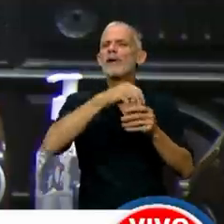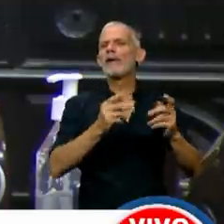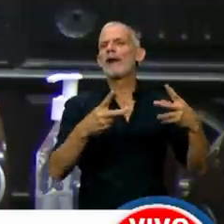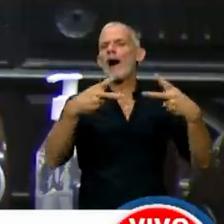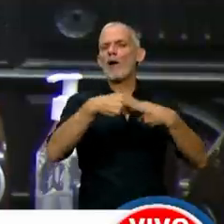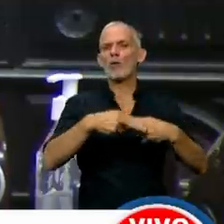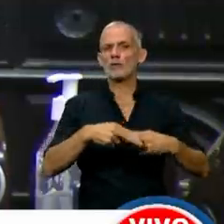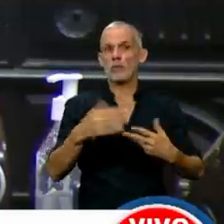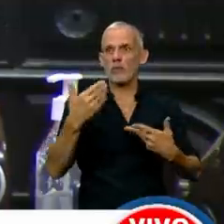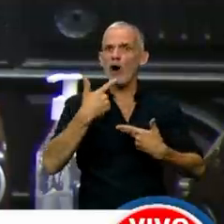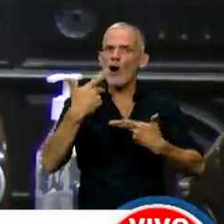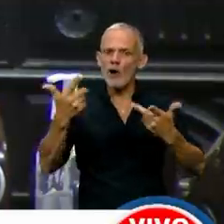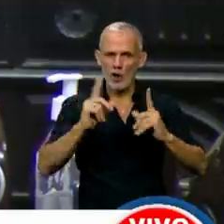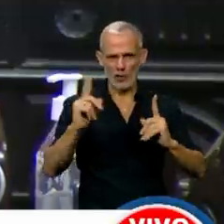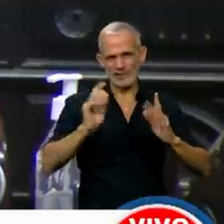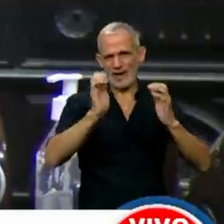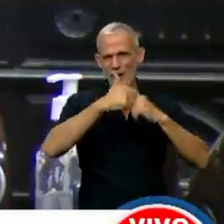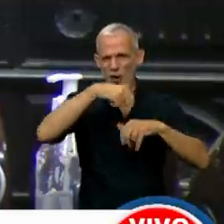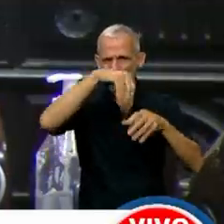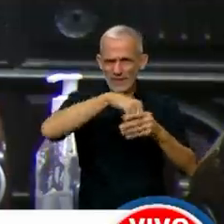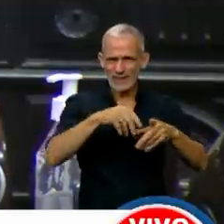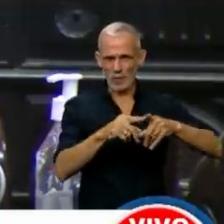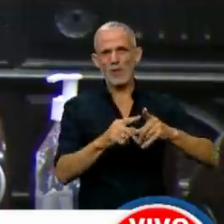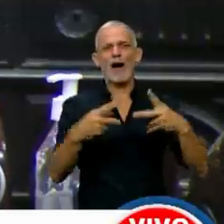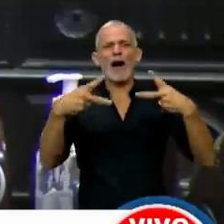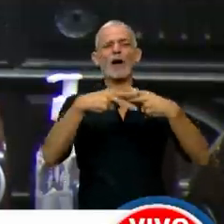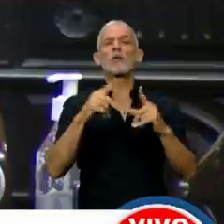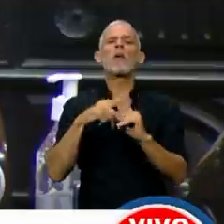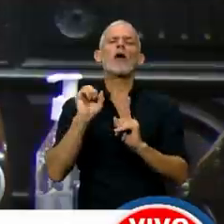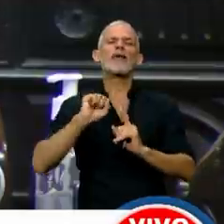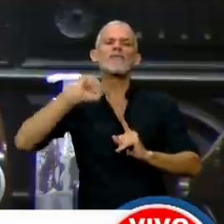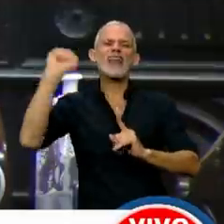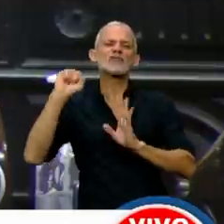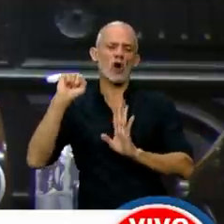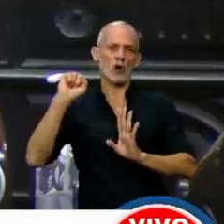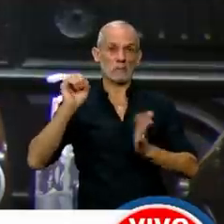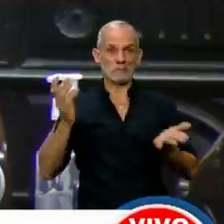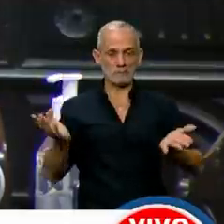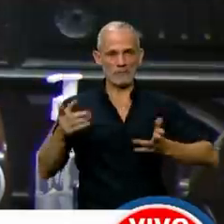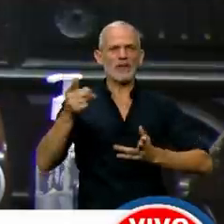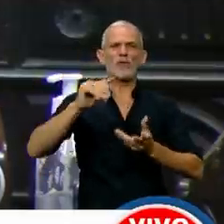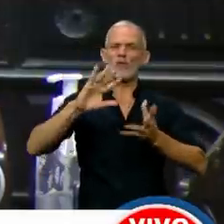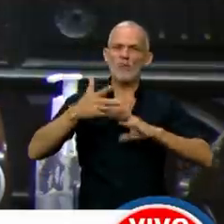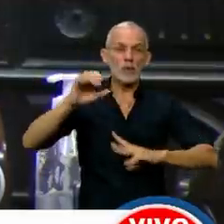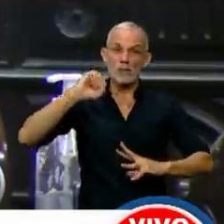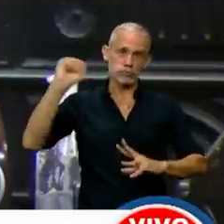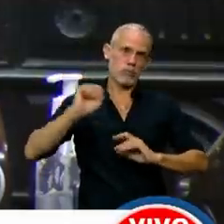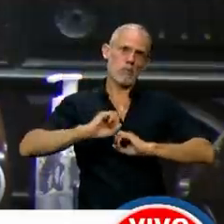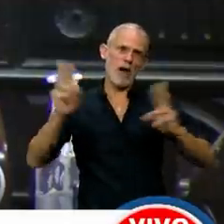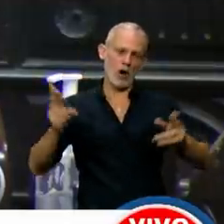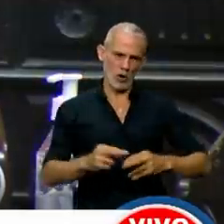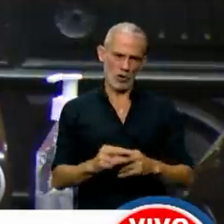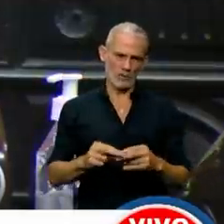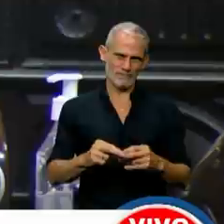la cara no lo dicen el ajuste viene por inflación la peor de las formas de ajustar